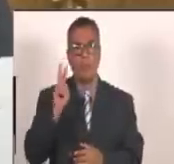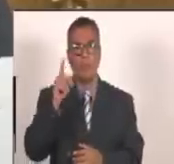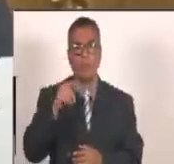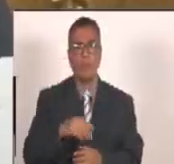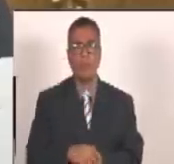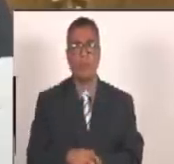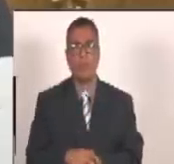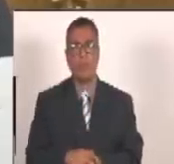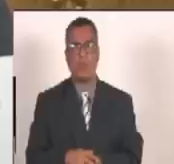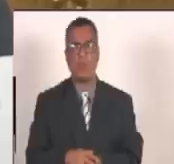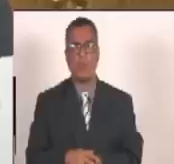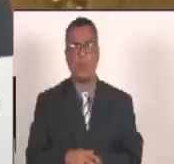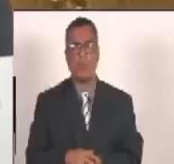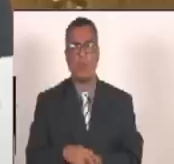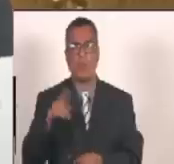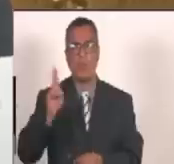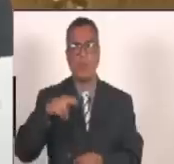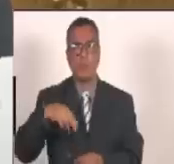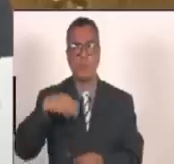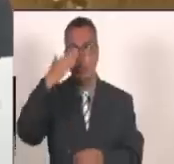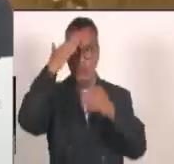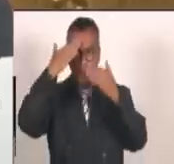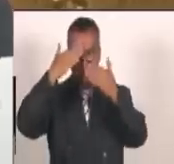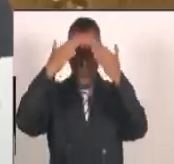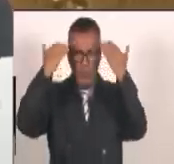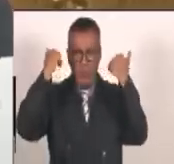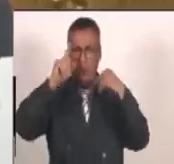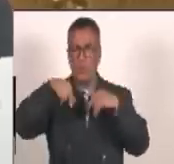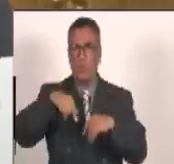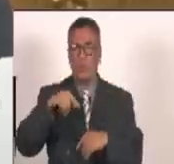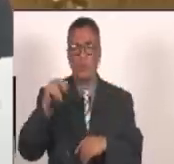Venezuela jamás te olvidará.